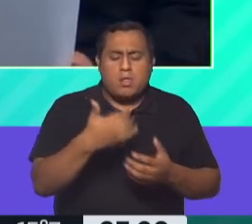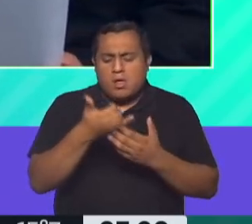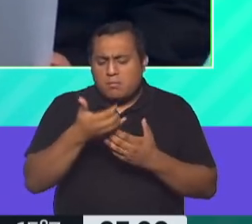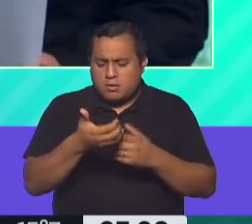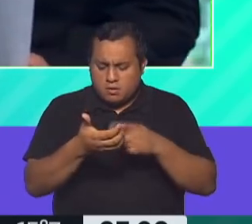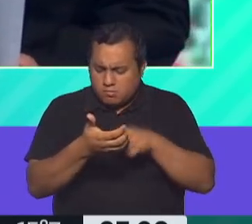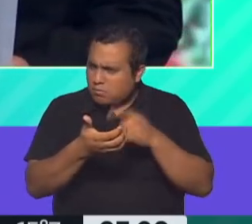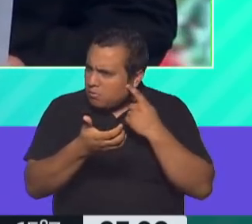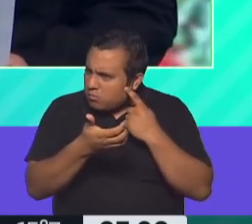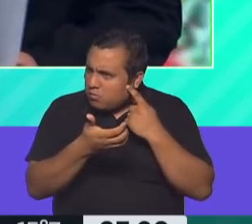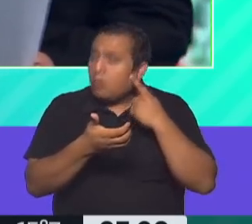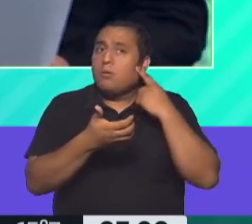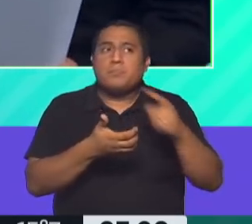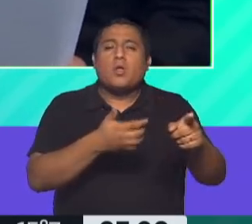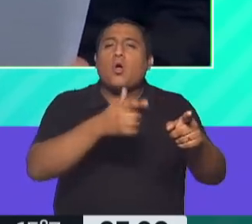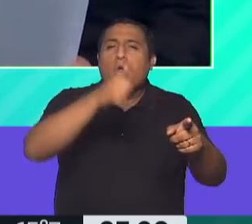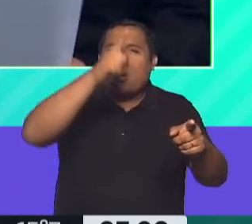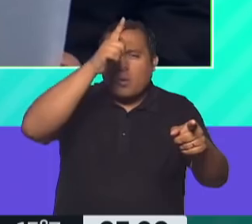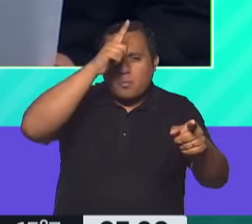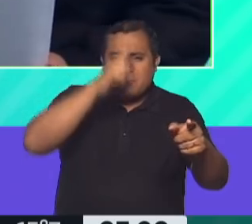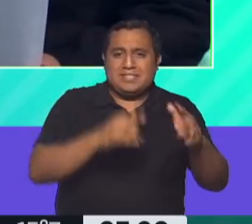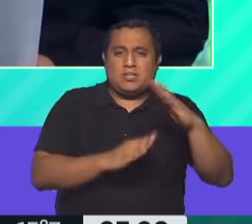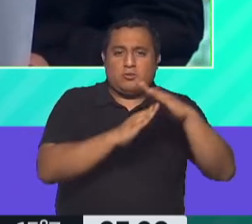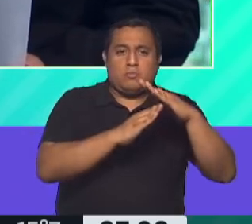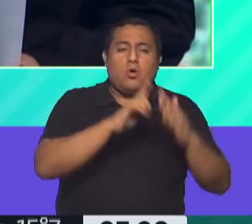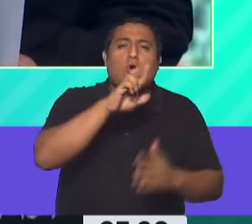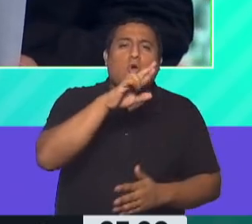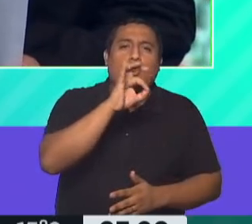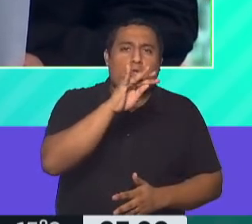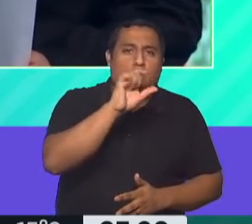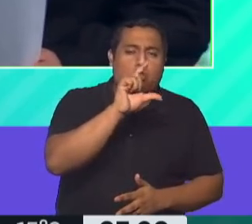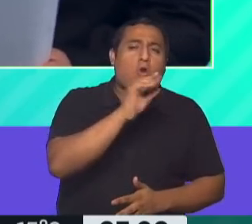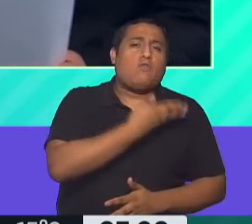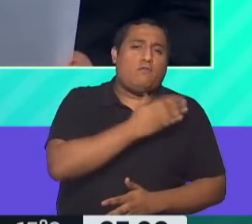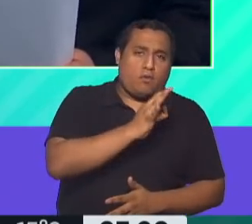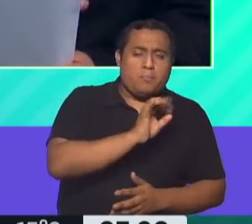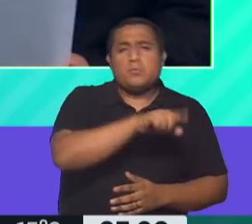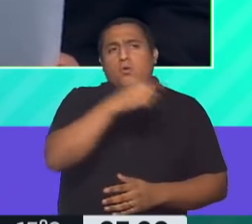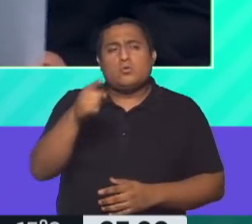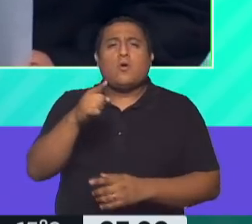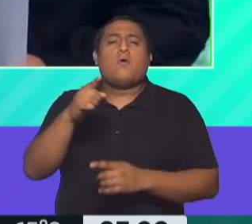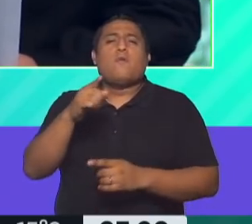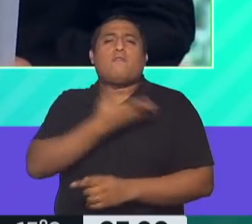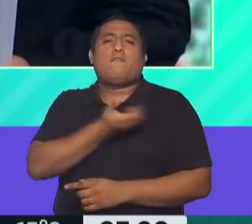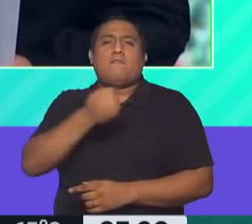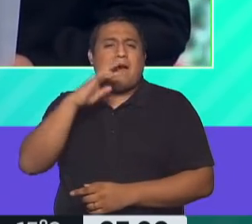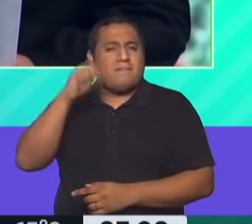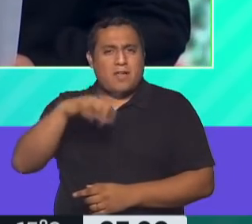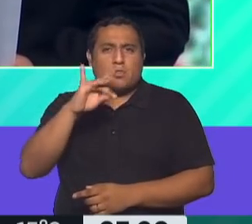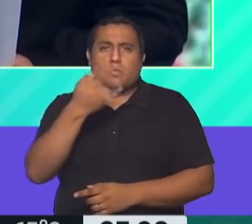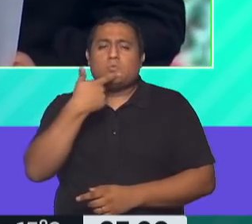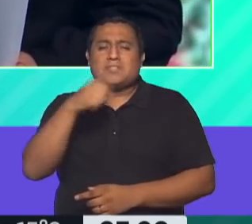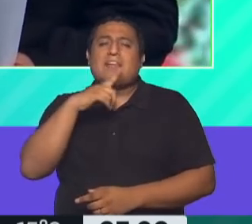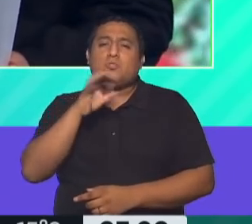comisario, Rodolfo Sam, y otro comisario, Fabián Dos Santos. Dos Santos está detenido y ya fue procesado